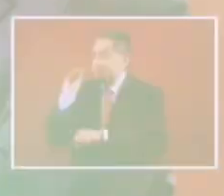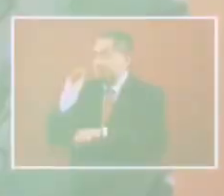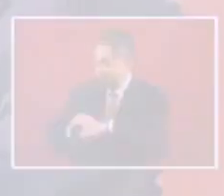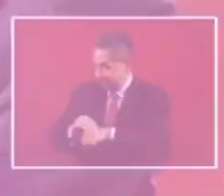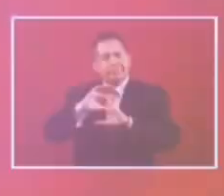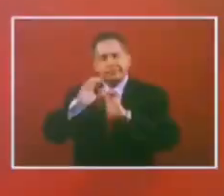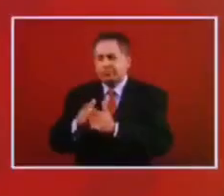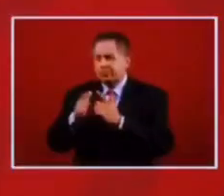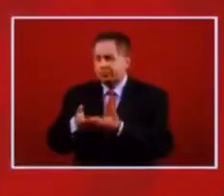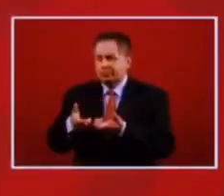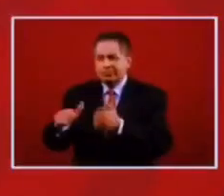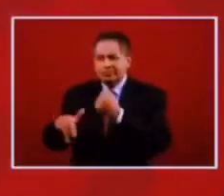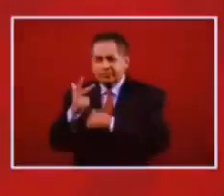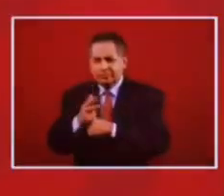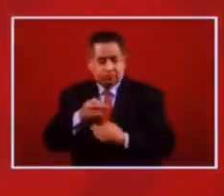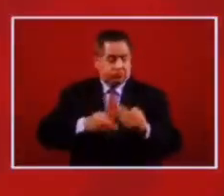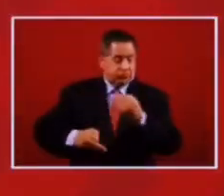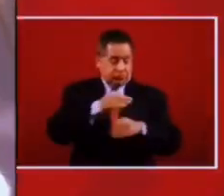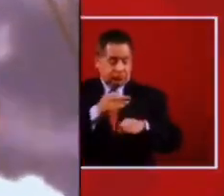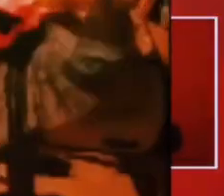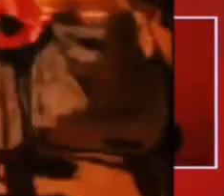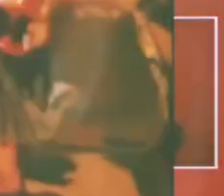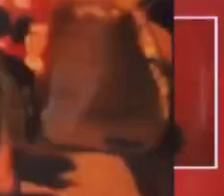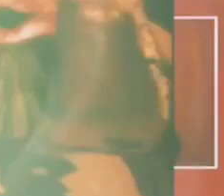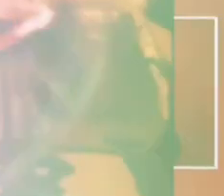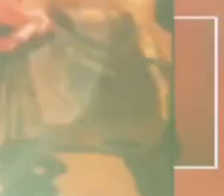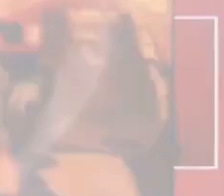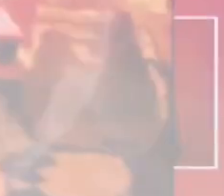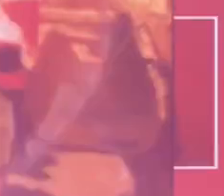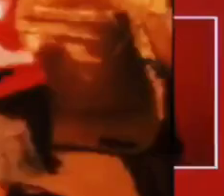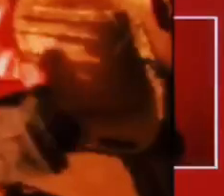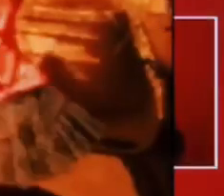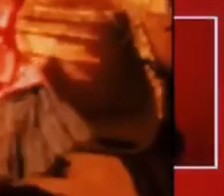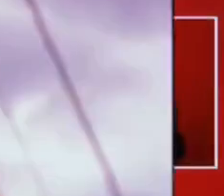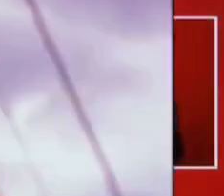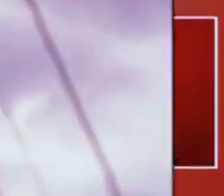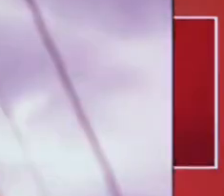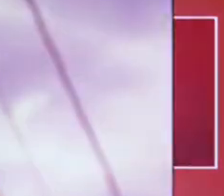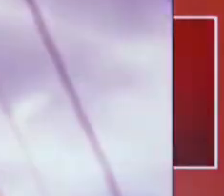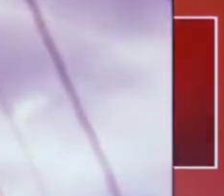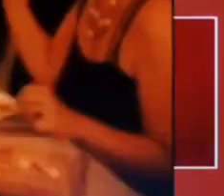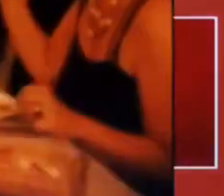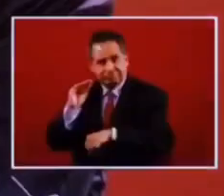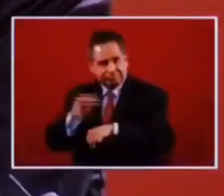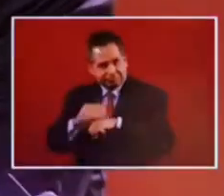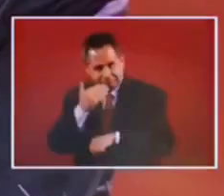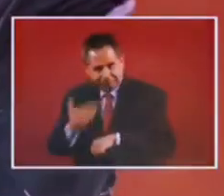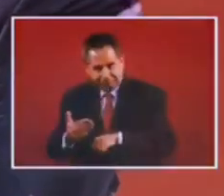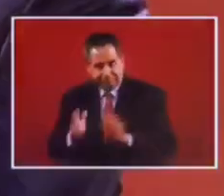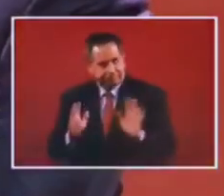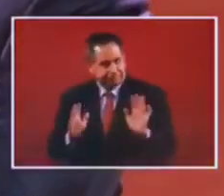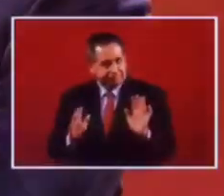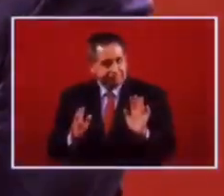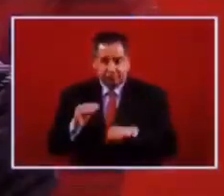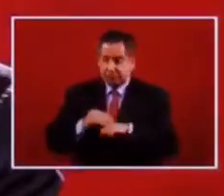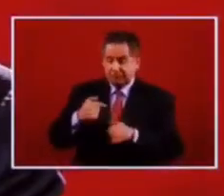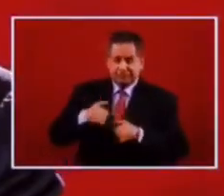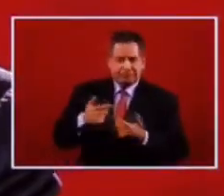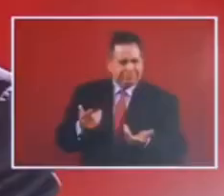los aportados más reportados más tarde y no es conmigo